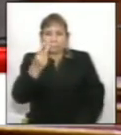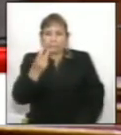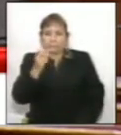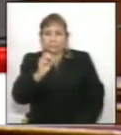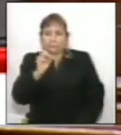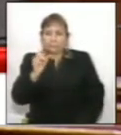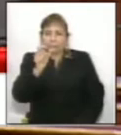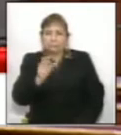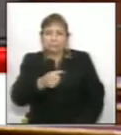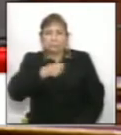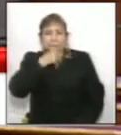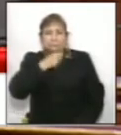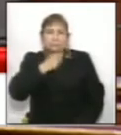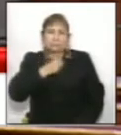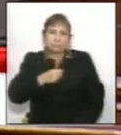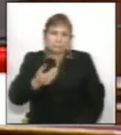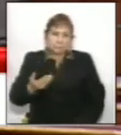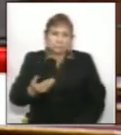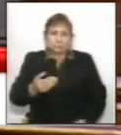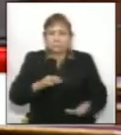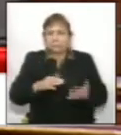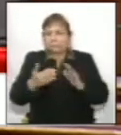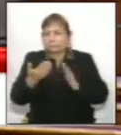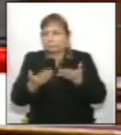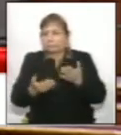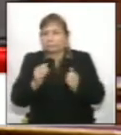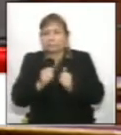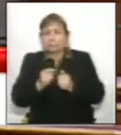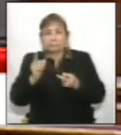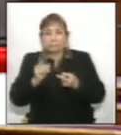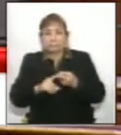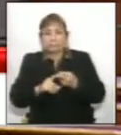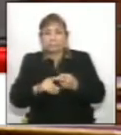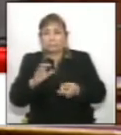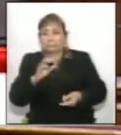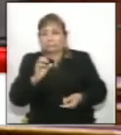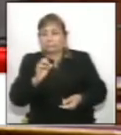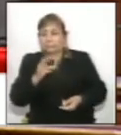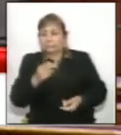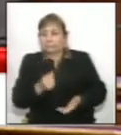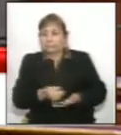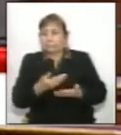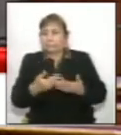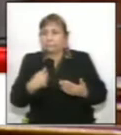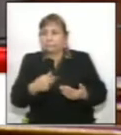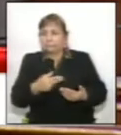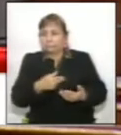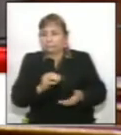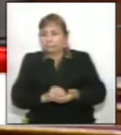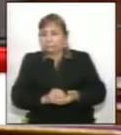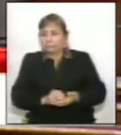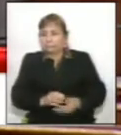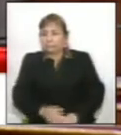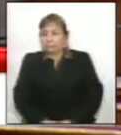6.212 adultos mayores, y se estima que a la fecha hayan miles más por la exposición al